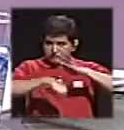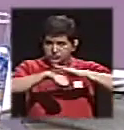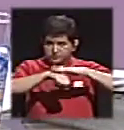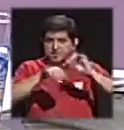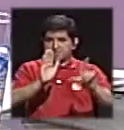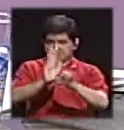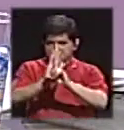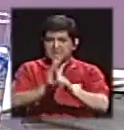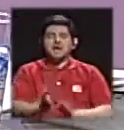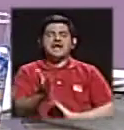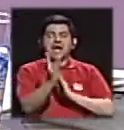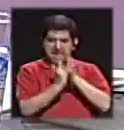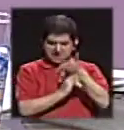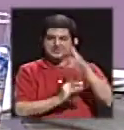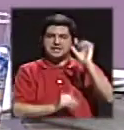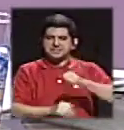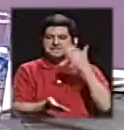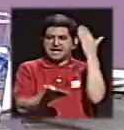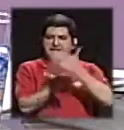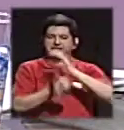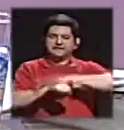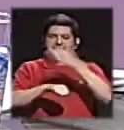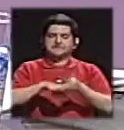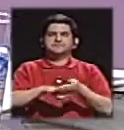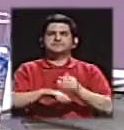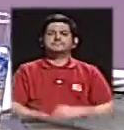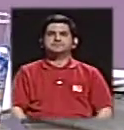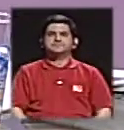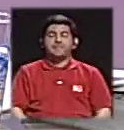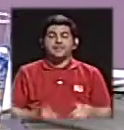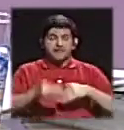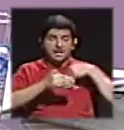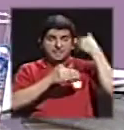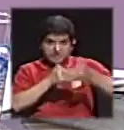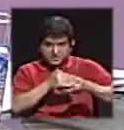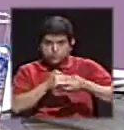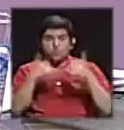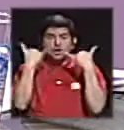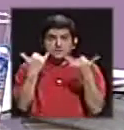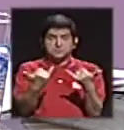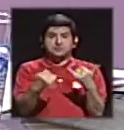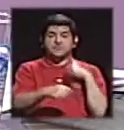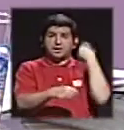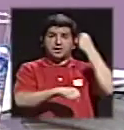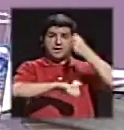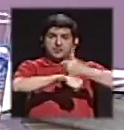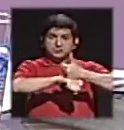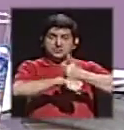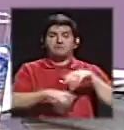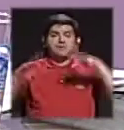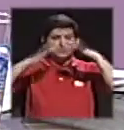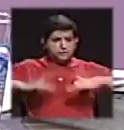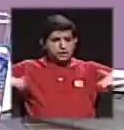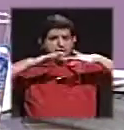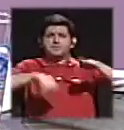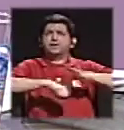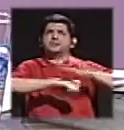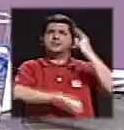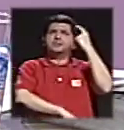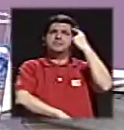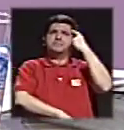por la ley acceder a la interrupción del embarazo. Y a partir de eso ya se forma un ambiente que permite